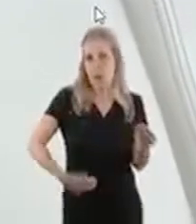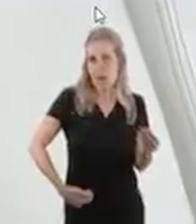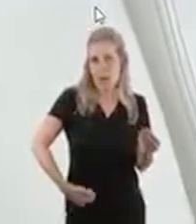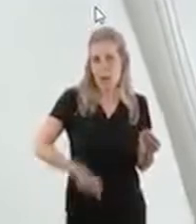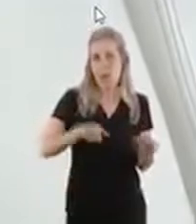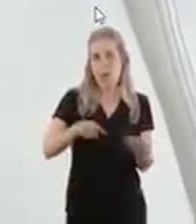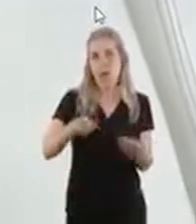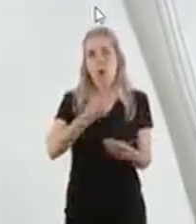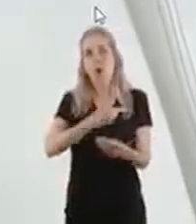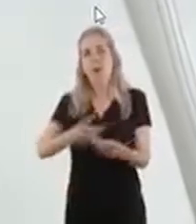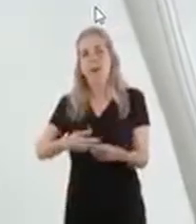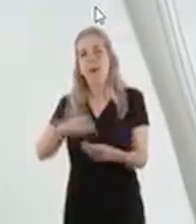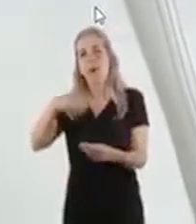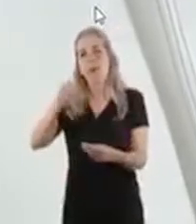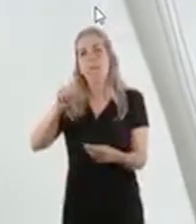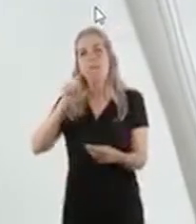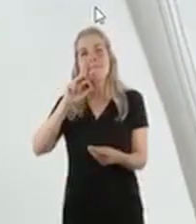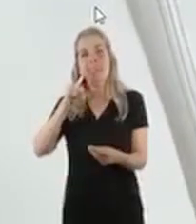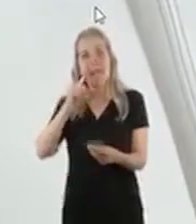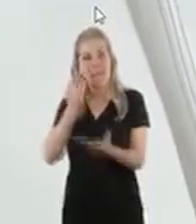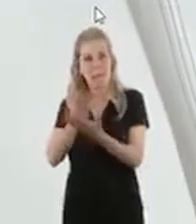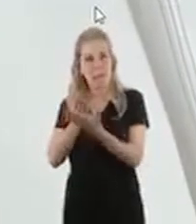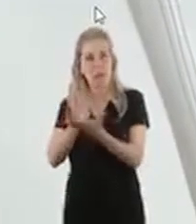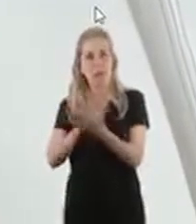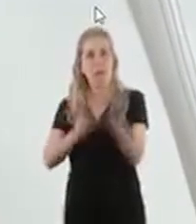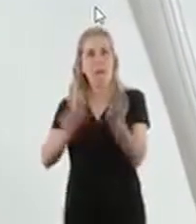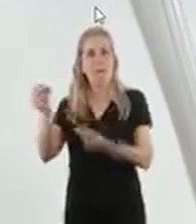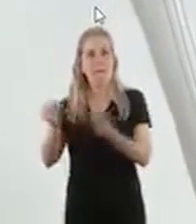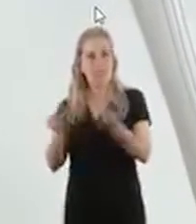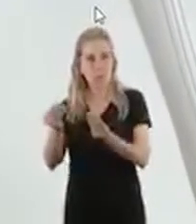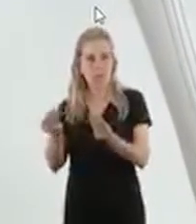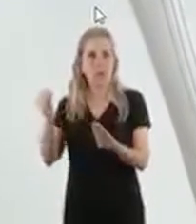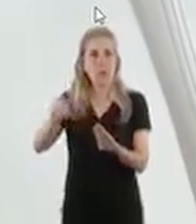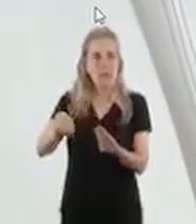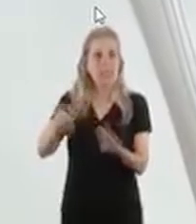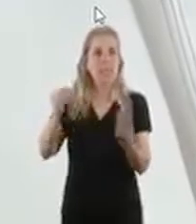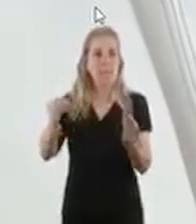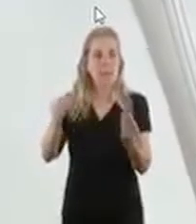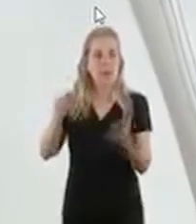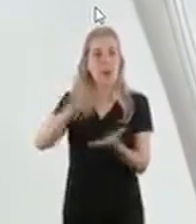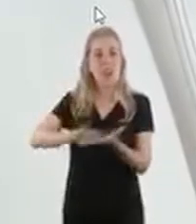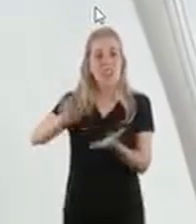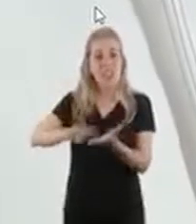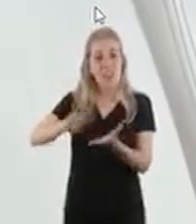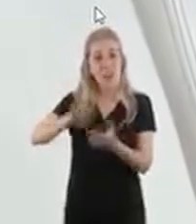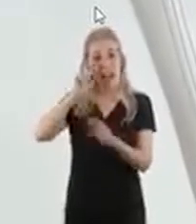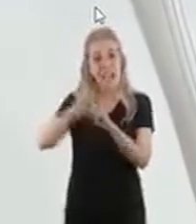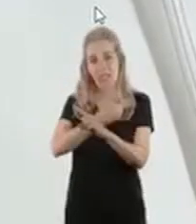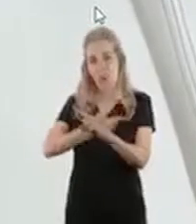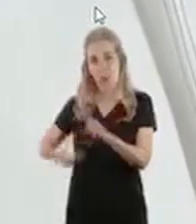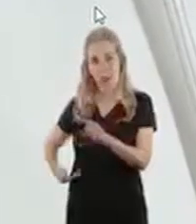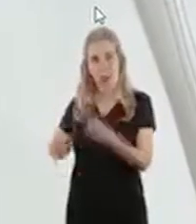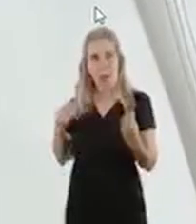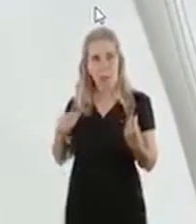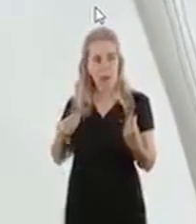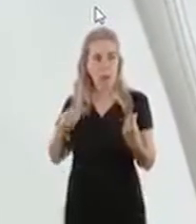macri respecto a la devolución de los fondos coparticipables y de la deuda que se originó del gobierno pasado por no acatar la medida justamente de la